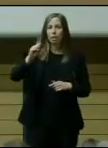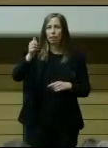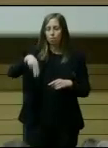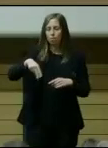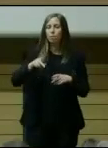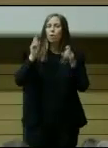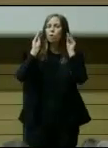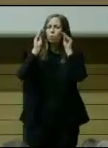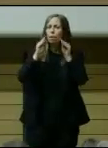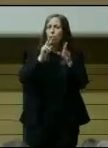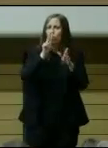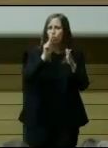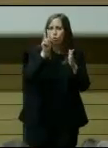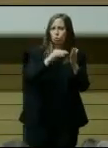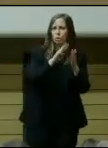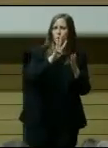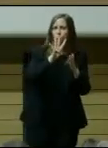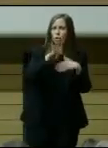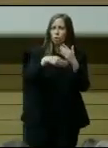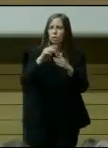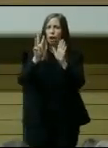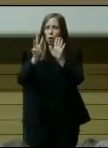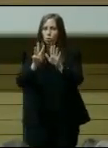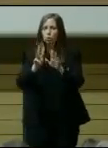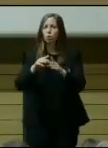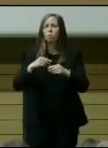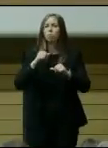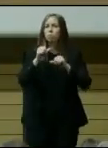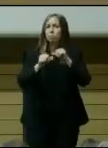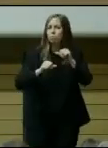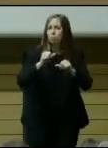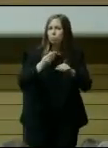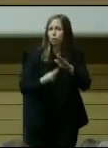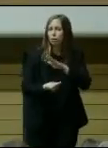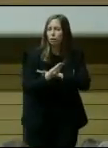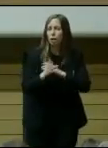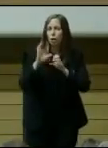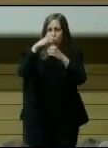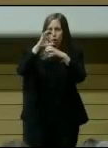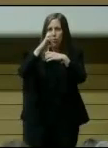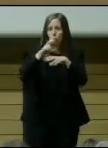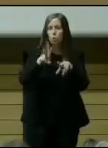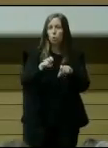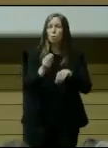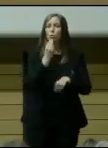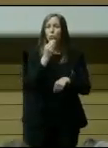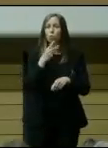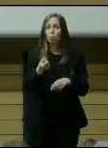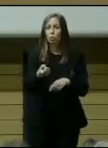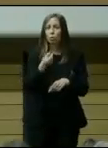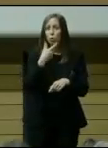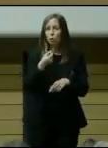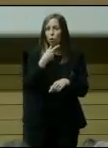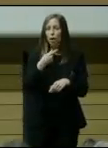formado entre 2004 y 2008 en Antropología y Criminología en el Observatorio de los Nuevos Consumos de Drogas